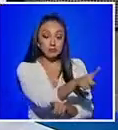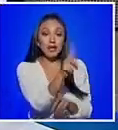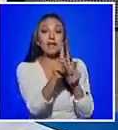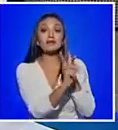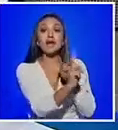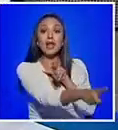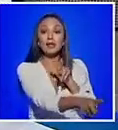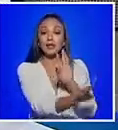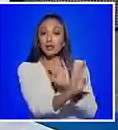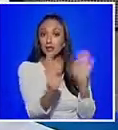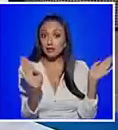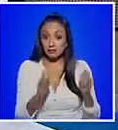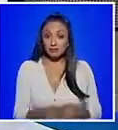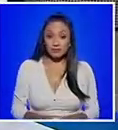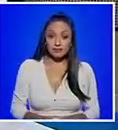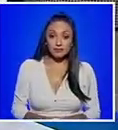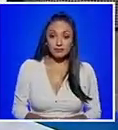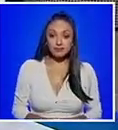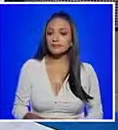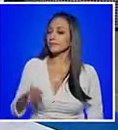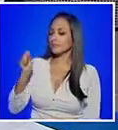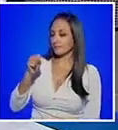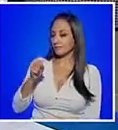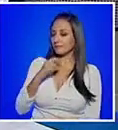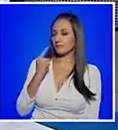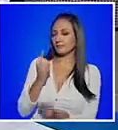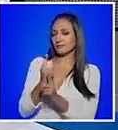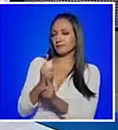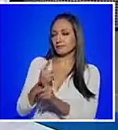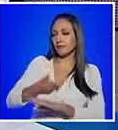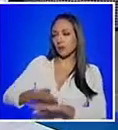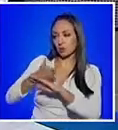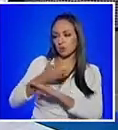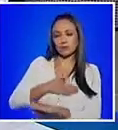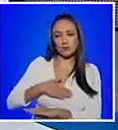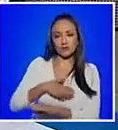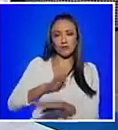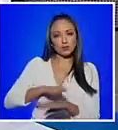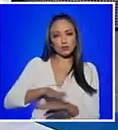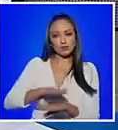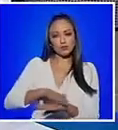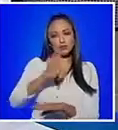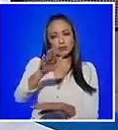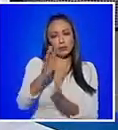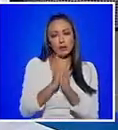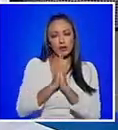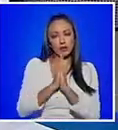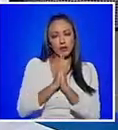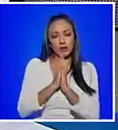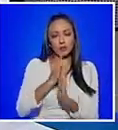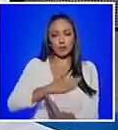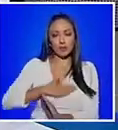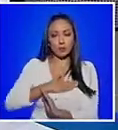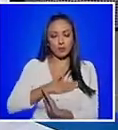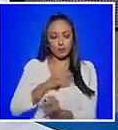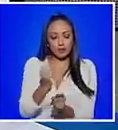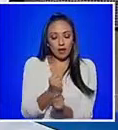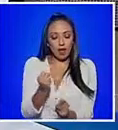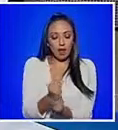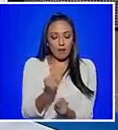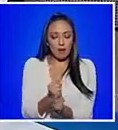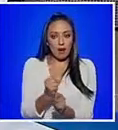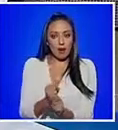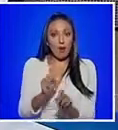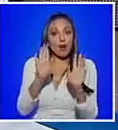salir de Quito por el noroccidente. Así es, así que un llamado entonces a las autoridades para que pongan marcha los trabajos que